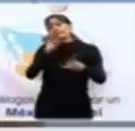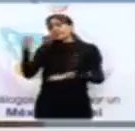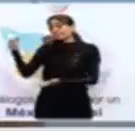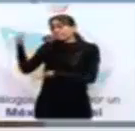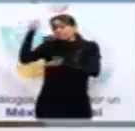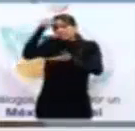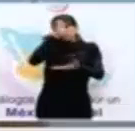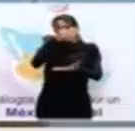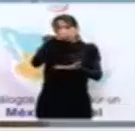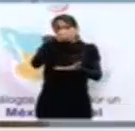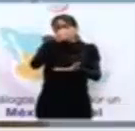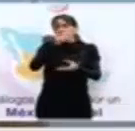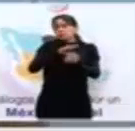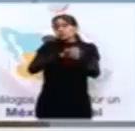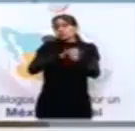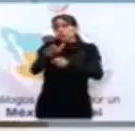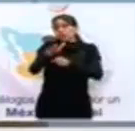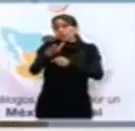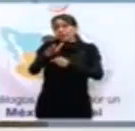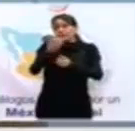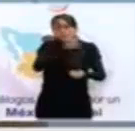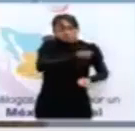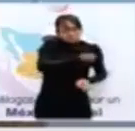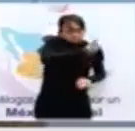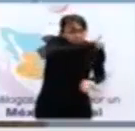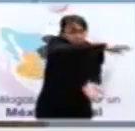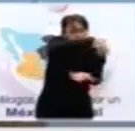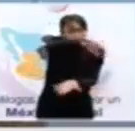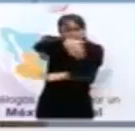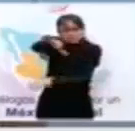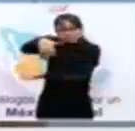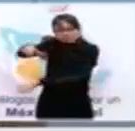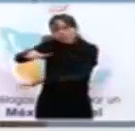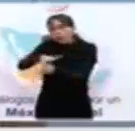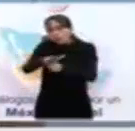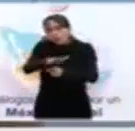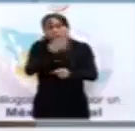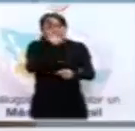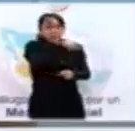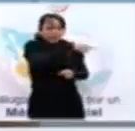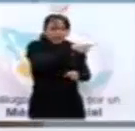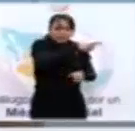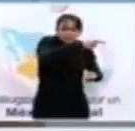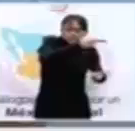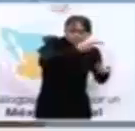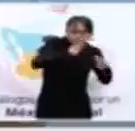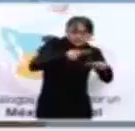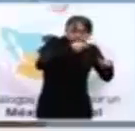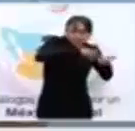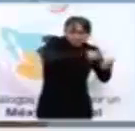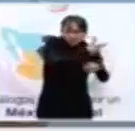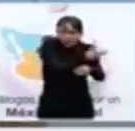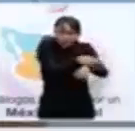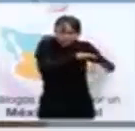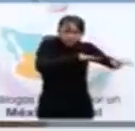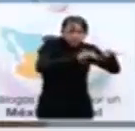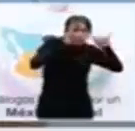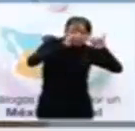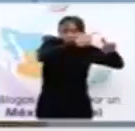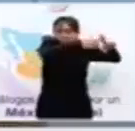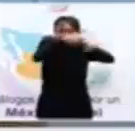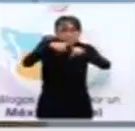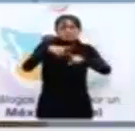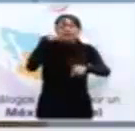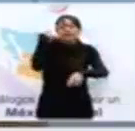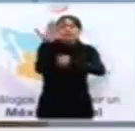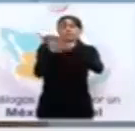¿no?, que es el programa de territorios productivos, ¿no?, que va a contar con un presupuesto a partir del 2015 y que nos abre